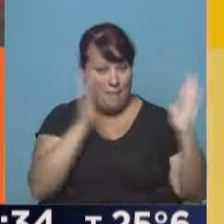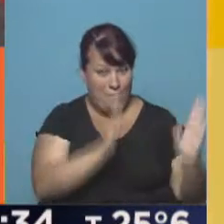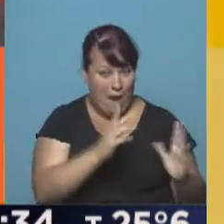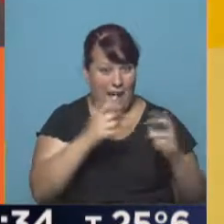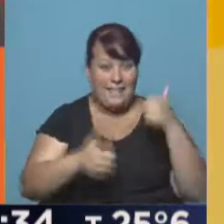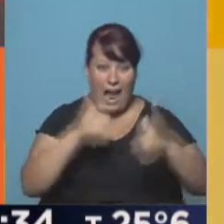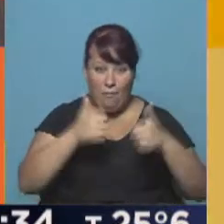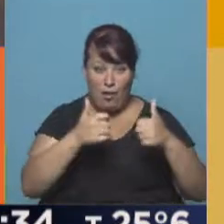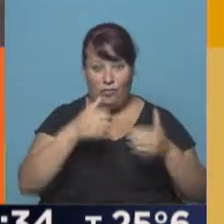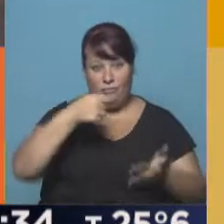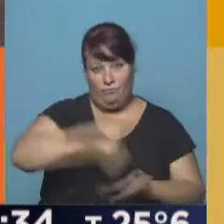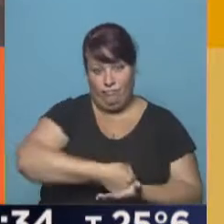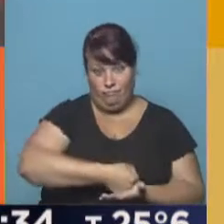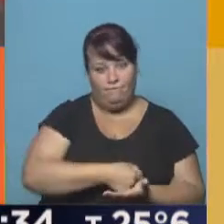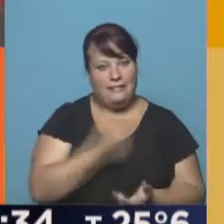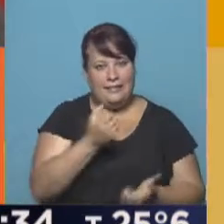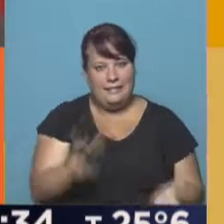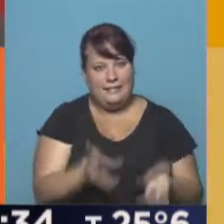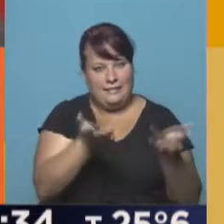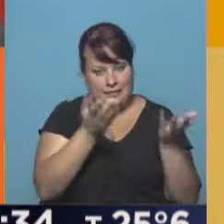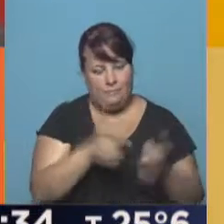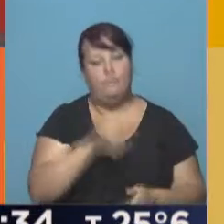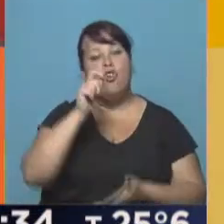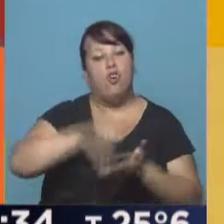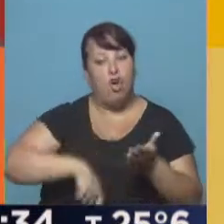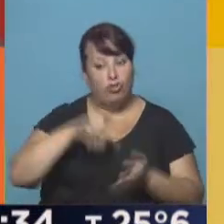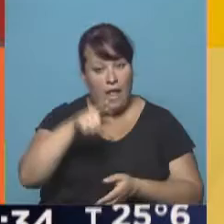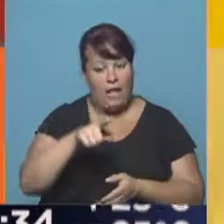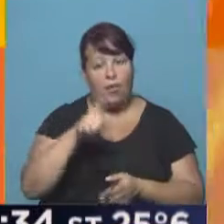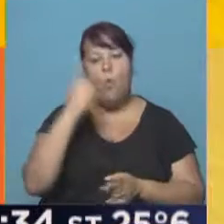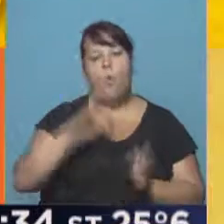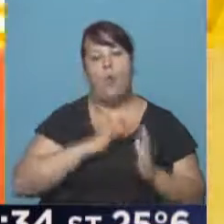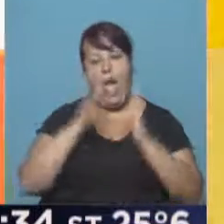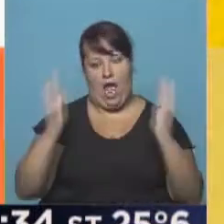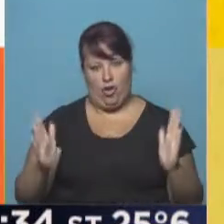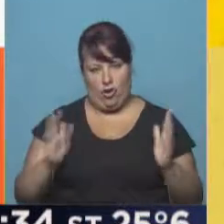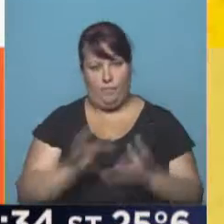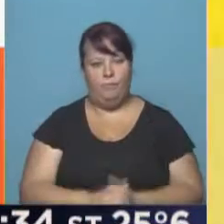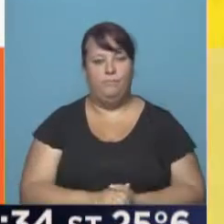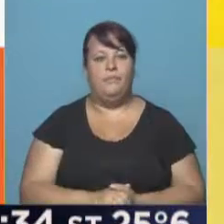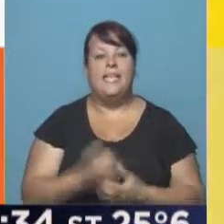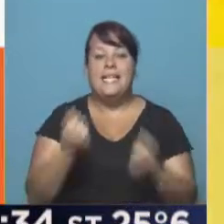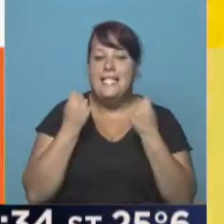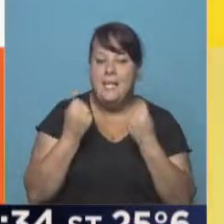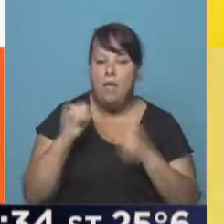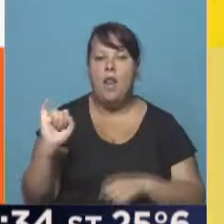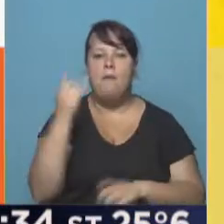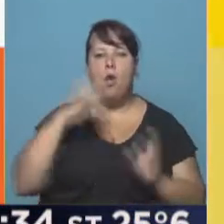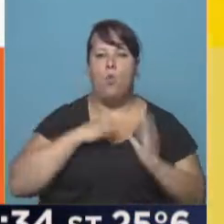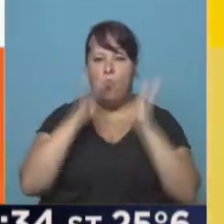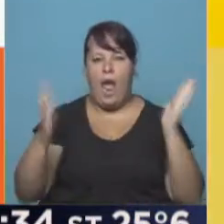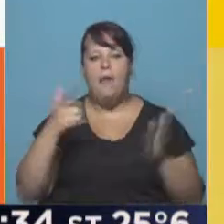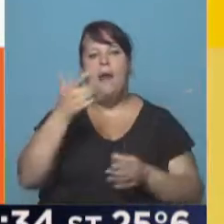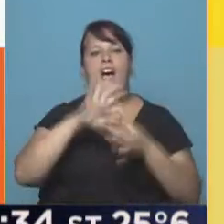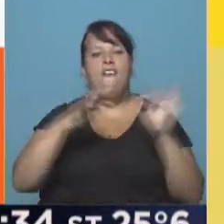del campeonato en las últimas posiciones. El contrato con Pipo será por un año. Simeone es el mejor del año para